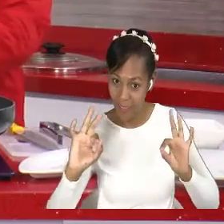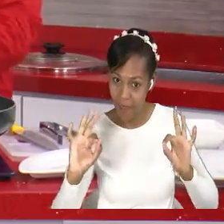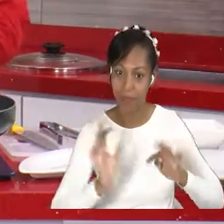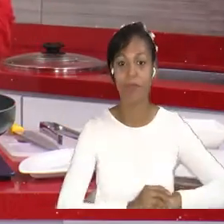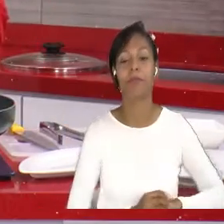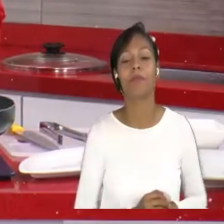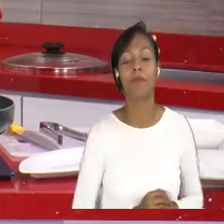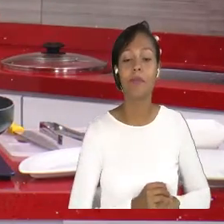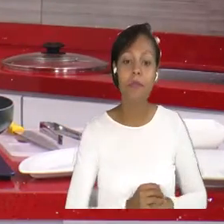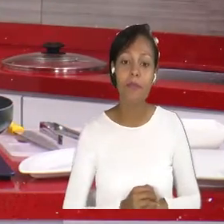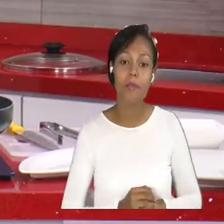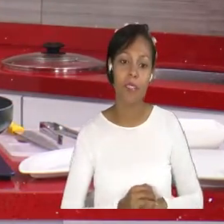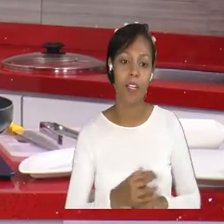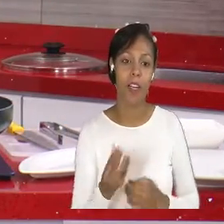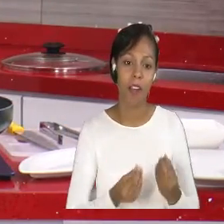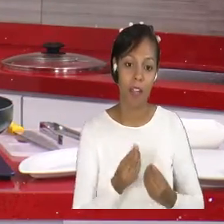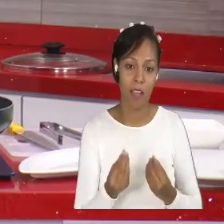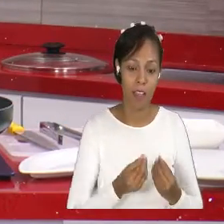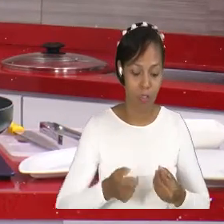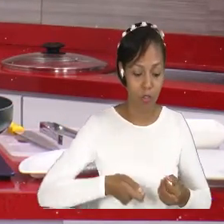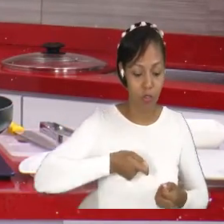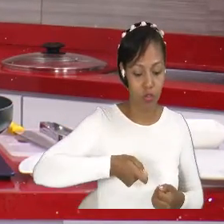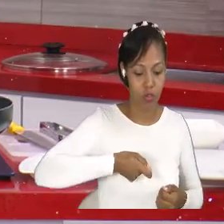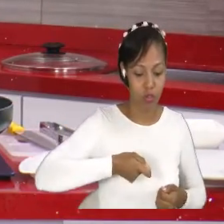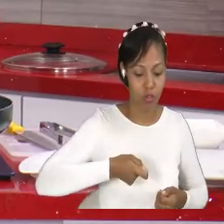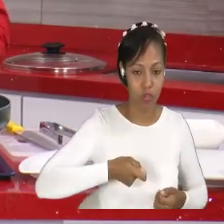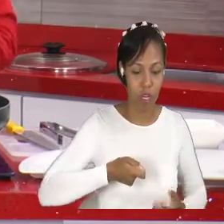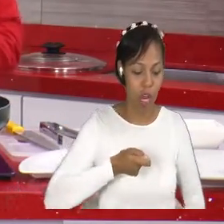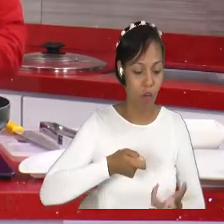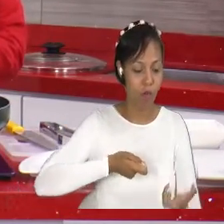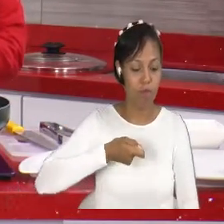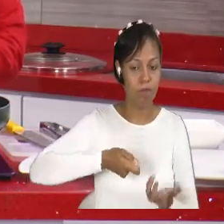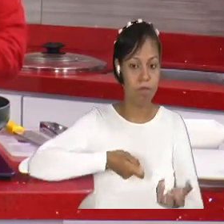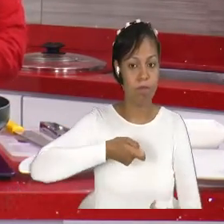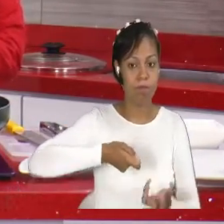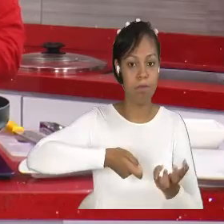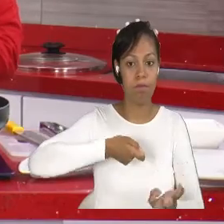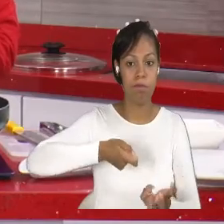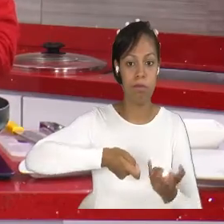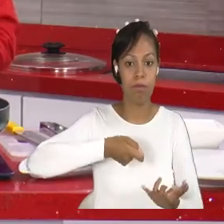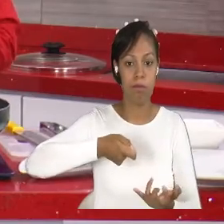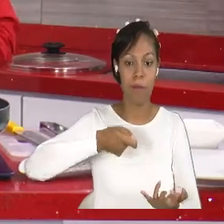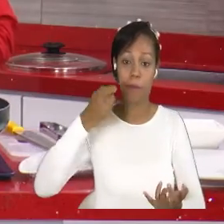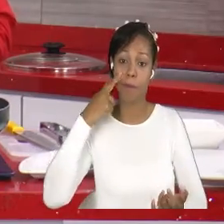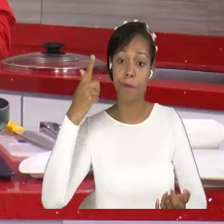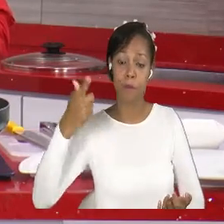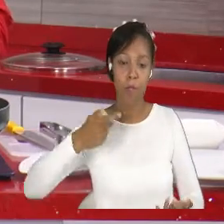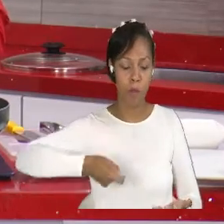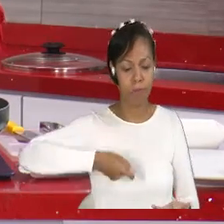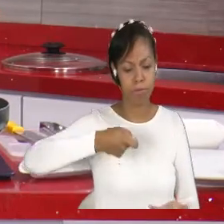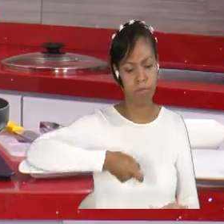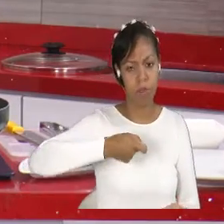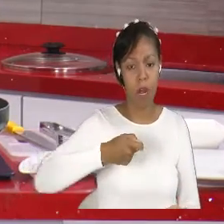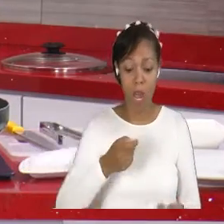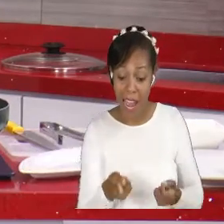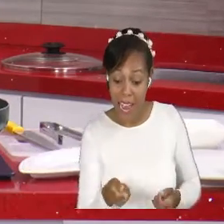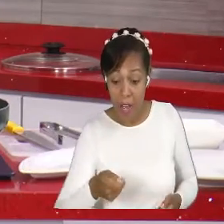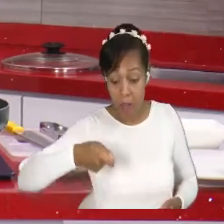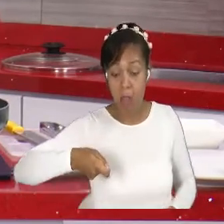ponerla a grillar, a asar. Ajá. Pueden dejarle el corazón si lo desean. Acá ya tengo previamente caliente la